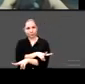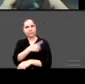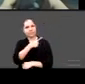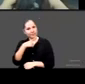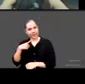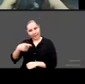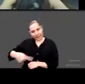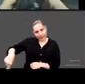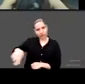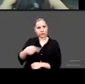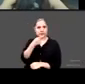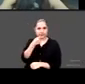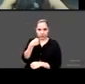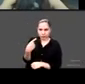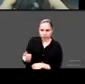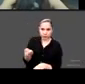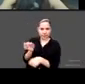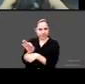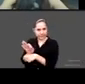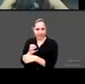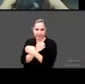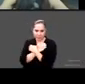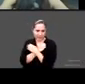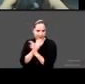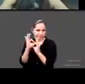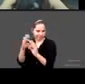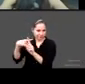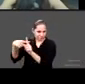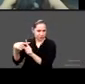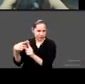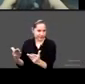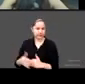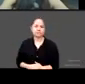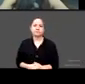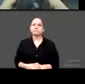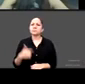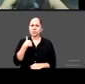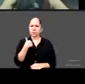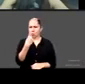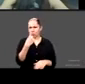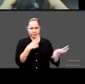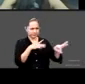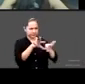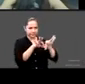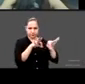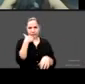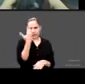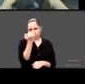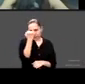¿no? A mí me gustaría redundar algunas ideas clave que me parecen importantes en esto. Una es